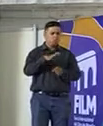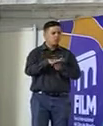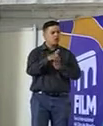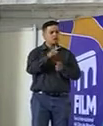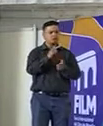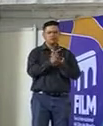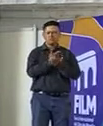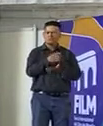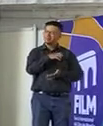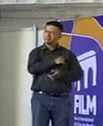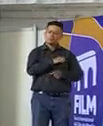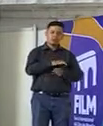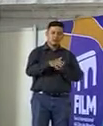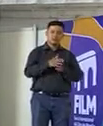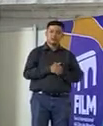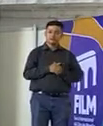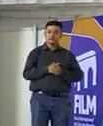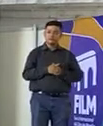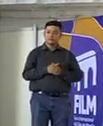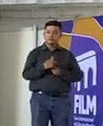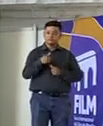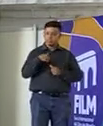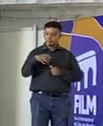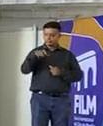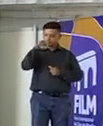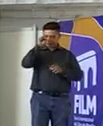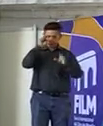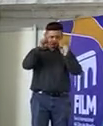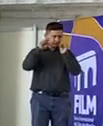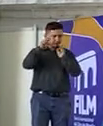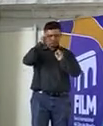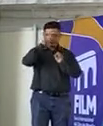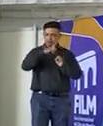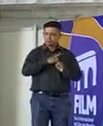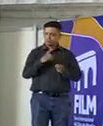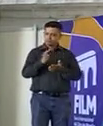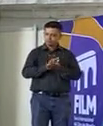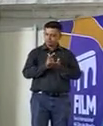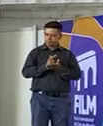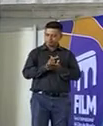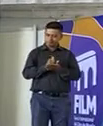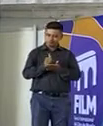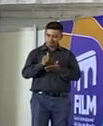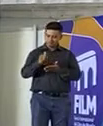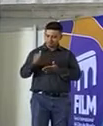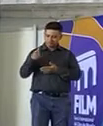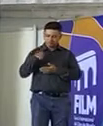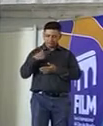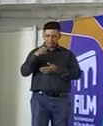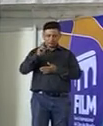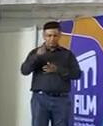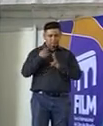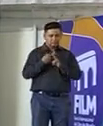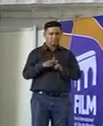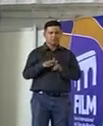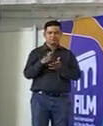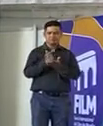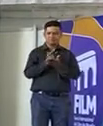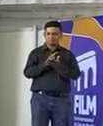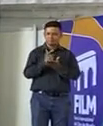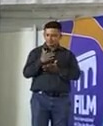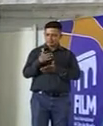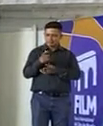favorito? Inmediatamente llegaron a mi cabeza los libros que marcaron mi inicio en la lectura. Los